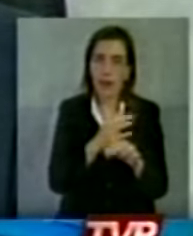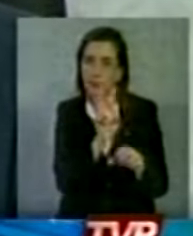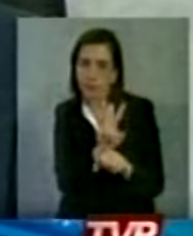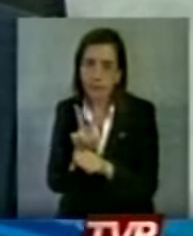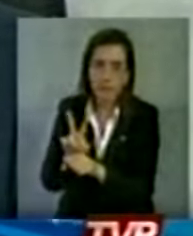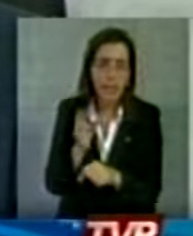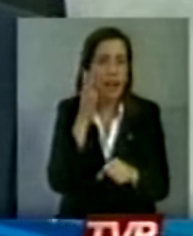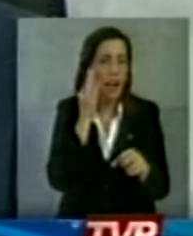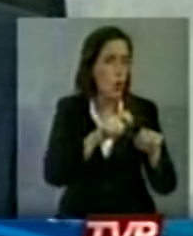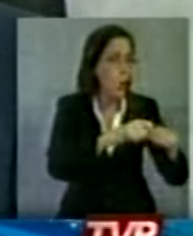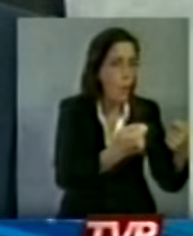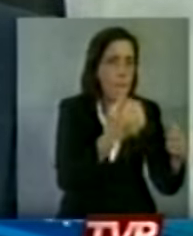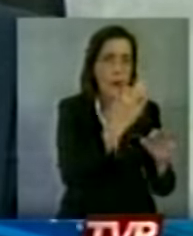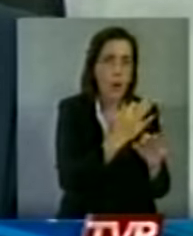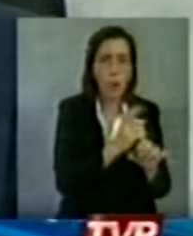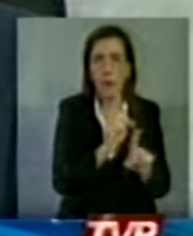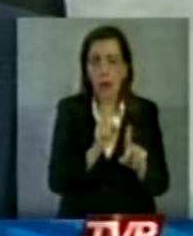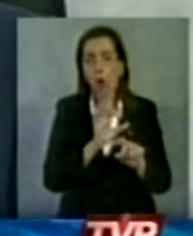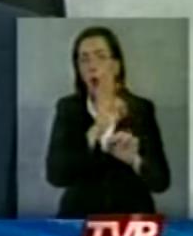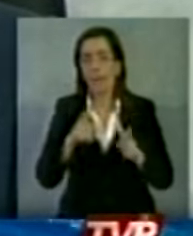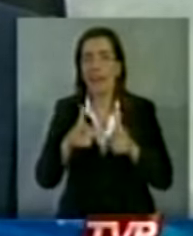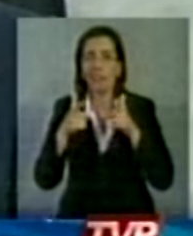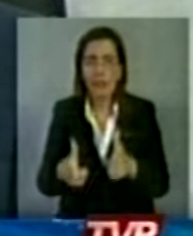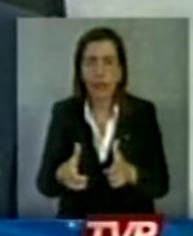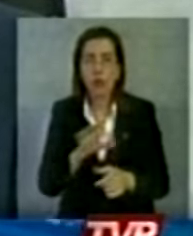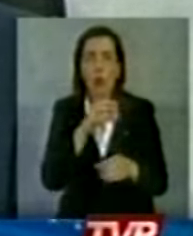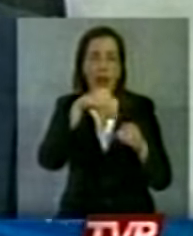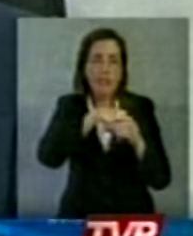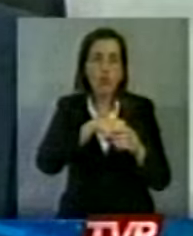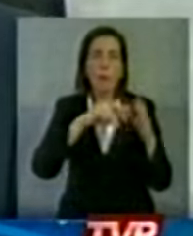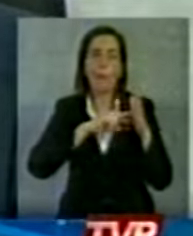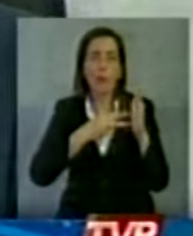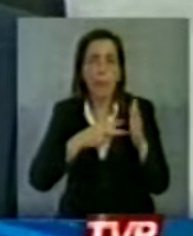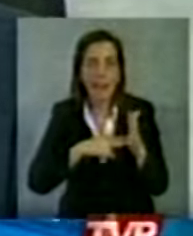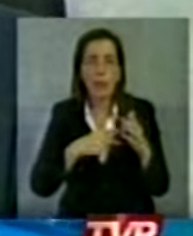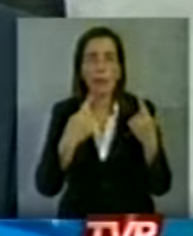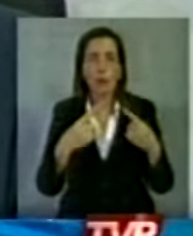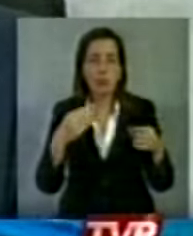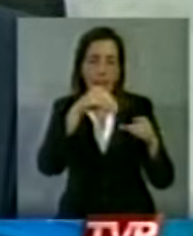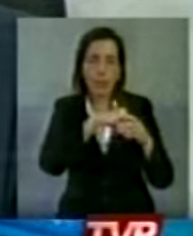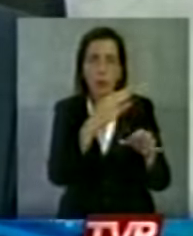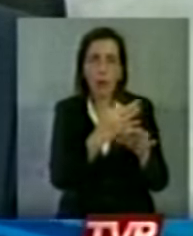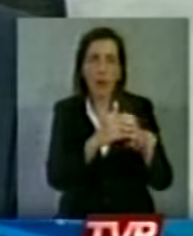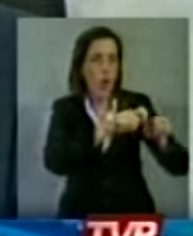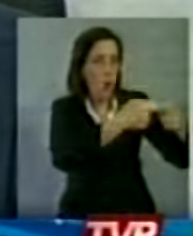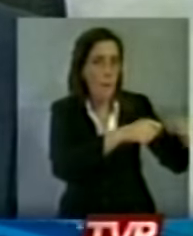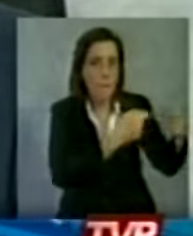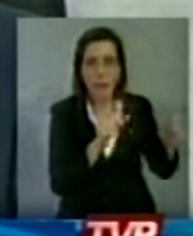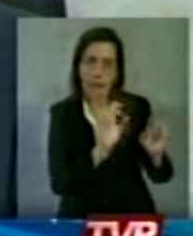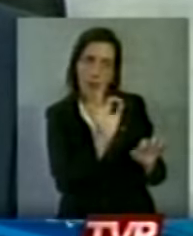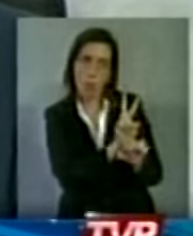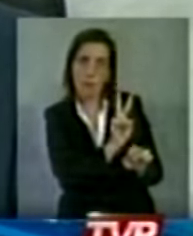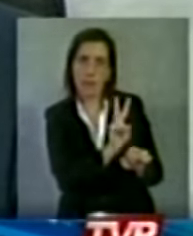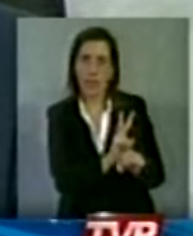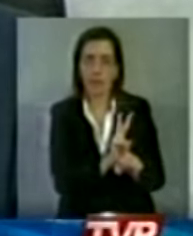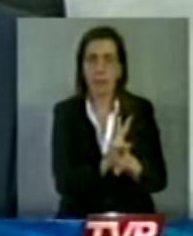vandalismo y reducir los índices de violencia en el interior de las escuelas. En una misma línea de trabajo conjunto, los ministerios